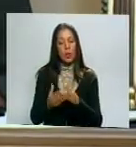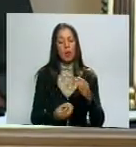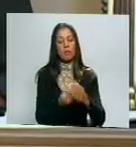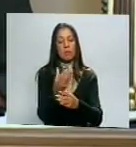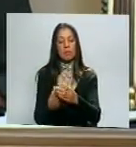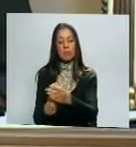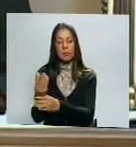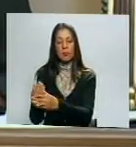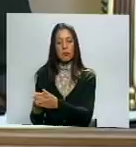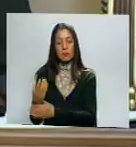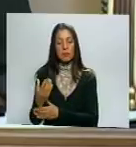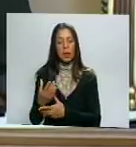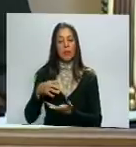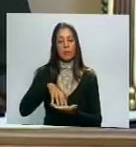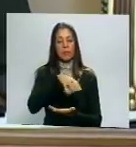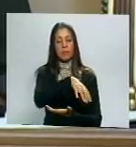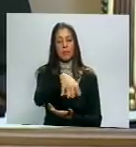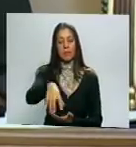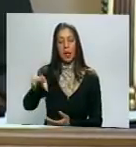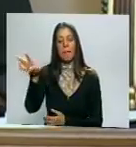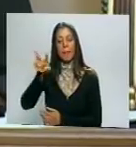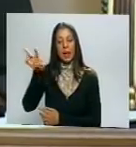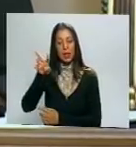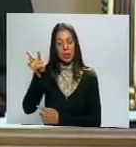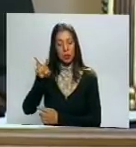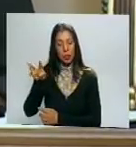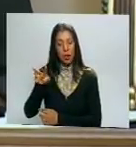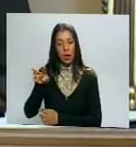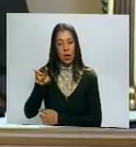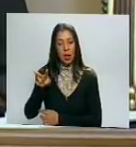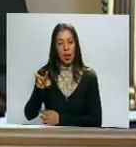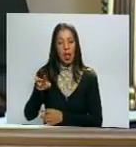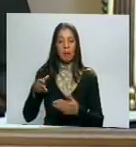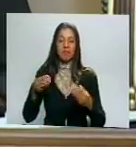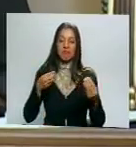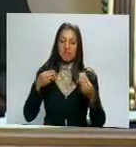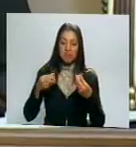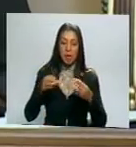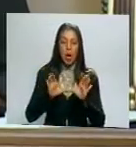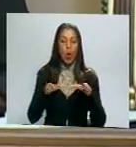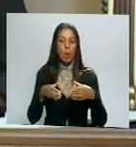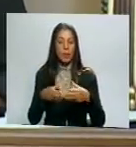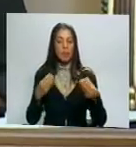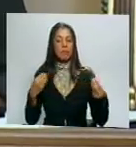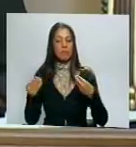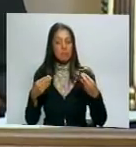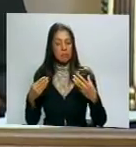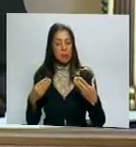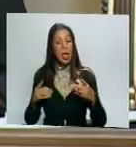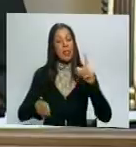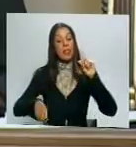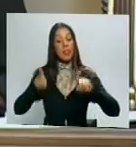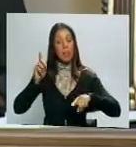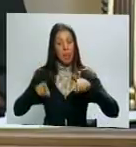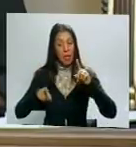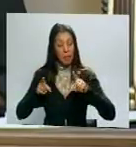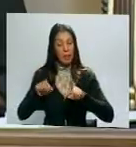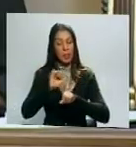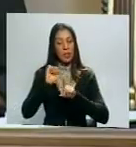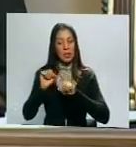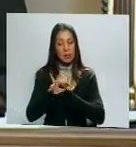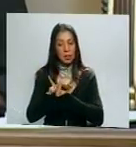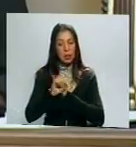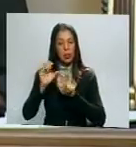sectores sociales del territorio nacional de forma flexible y en atención a las circunstancias de la realidad